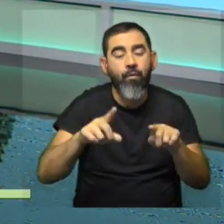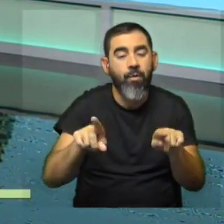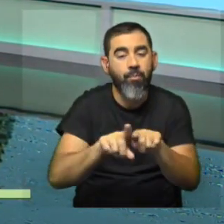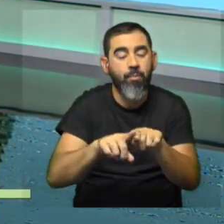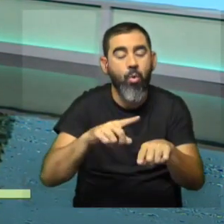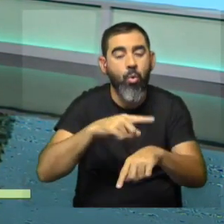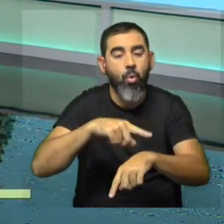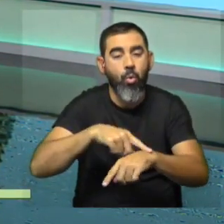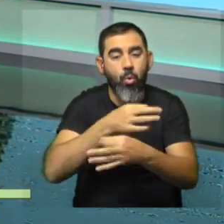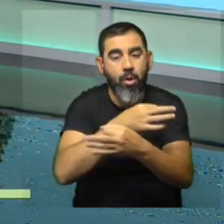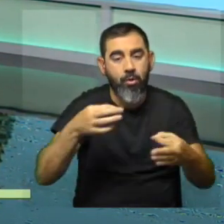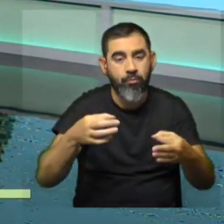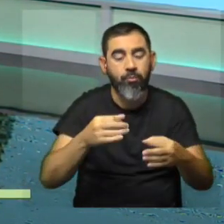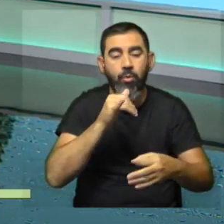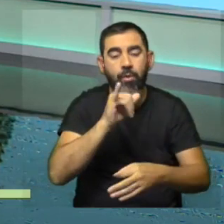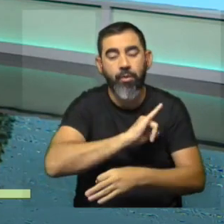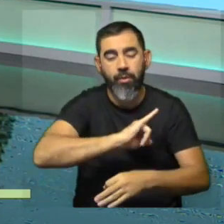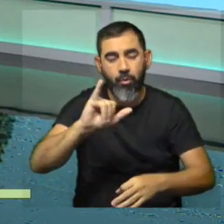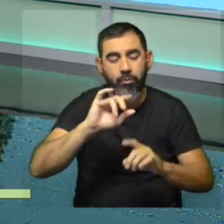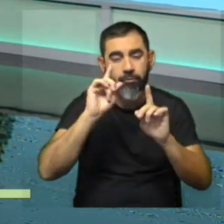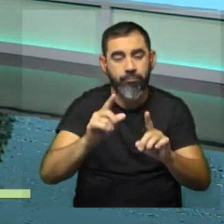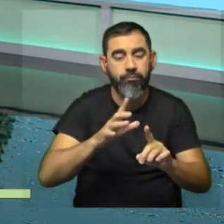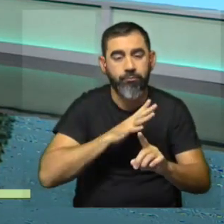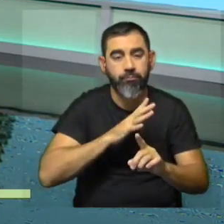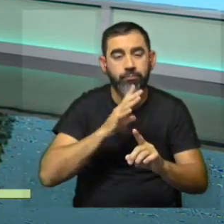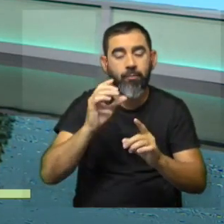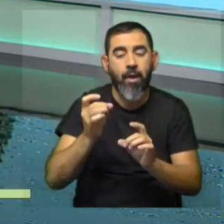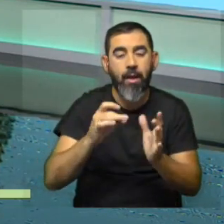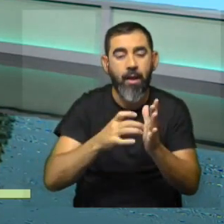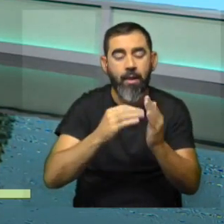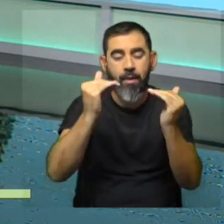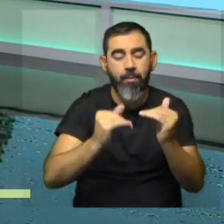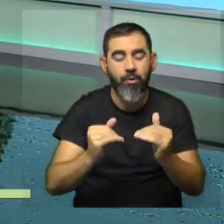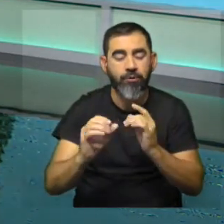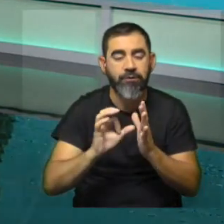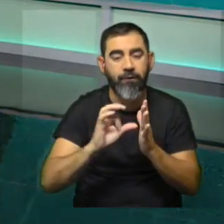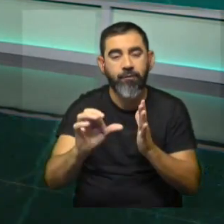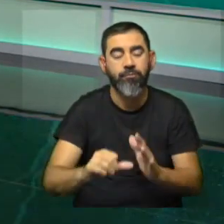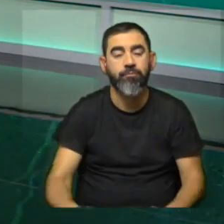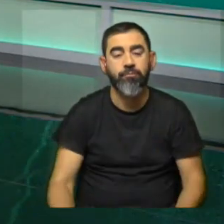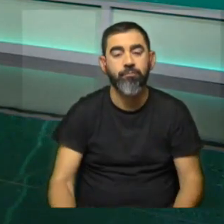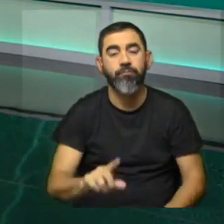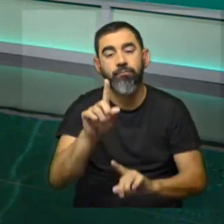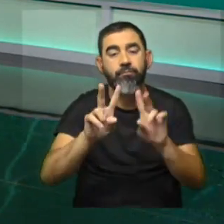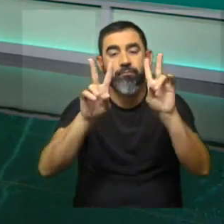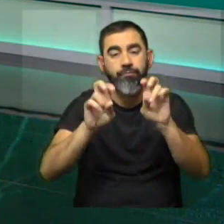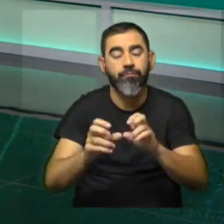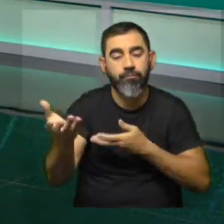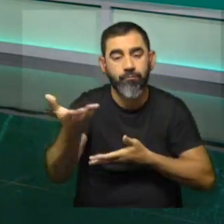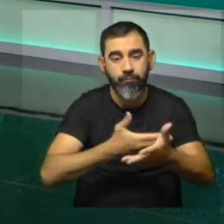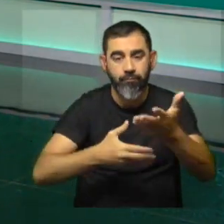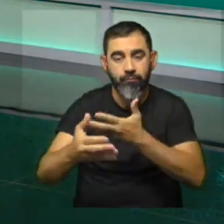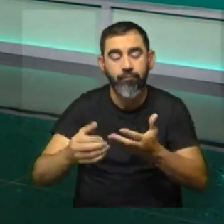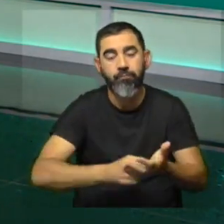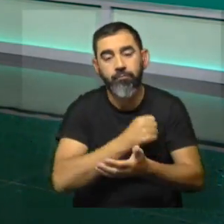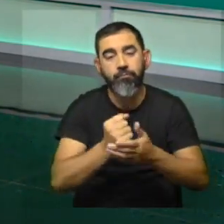horario habitual por denuncias además de baja en la calidad de la atención. Estos son algunos de los temas que vamos a estar compartiendo con